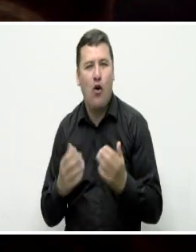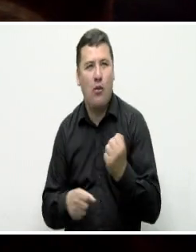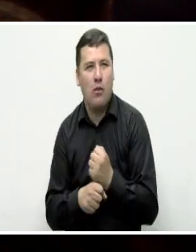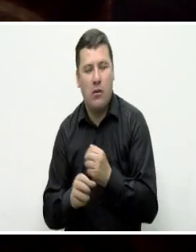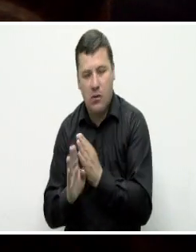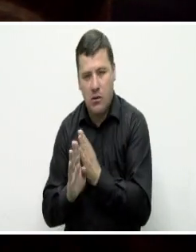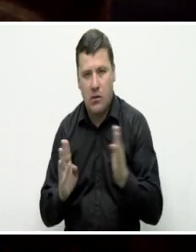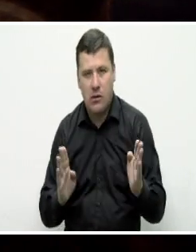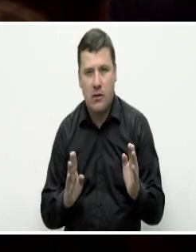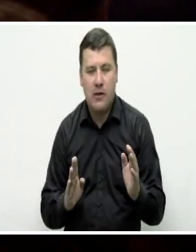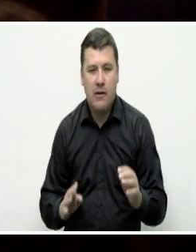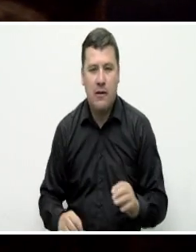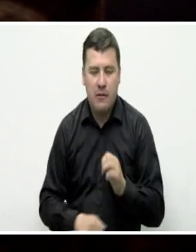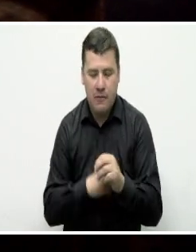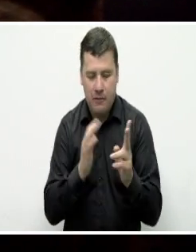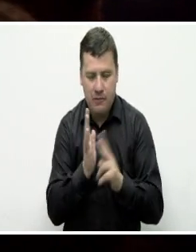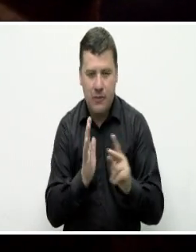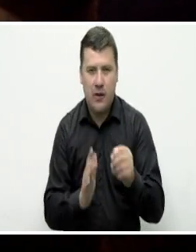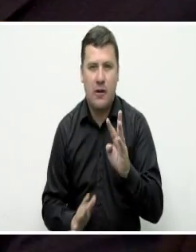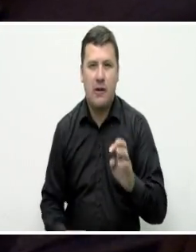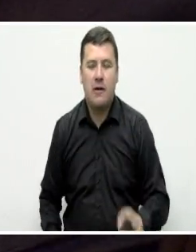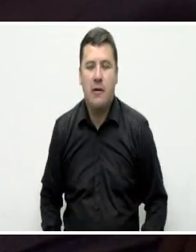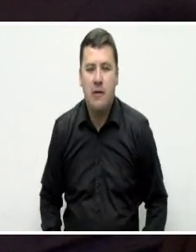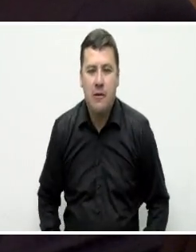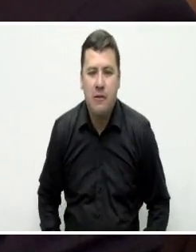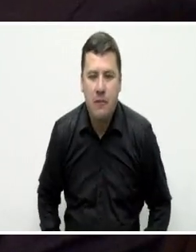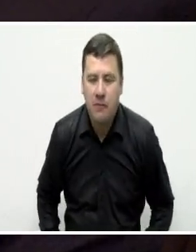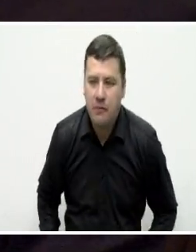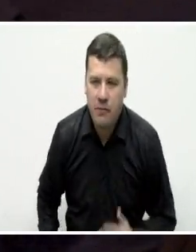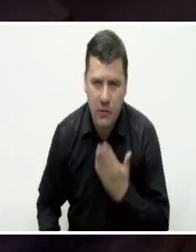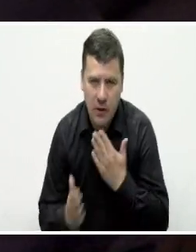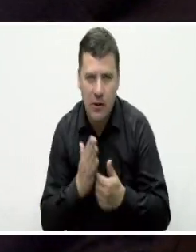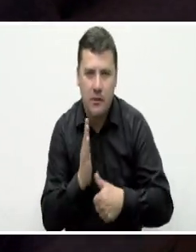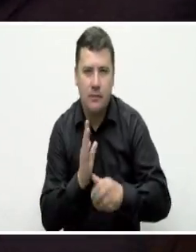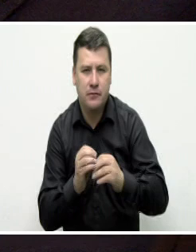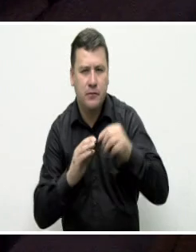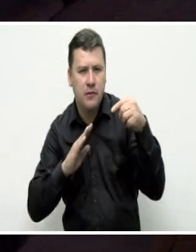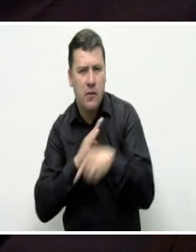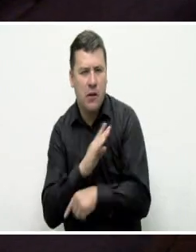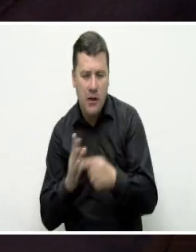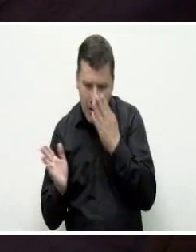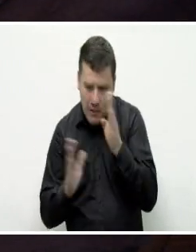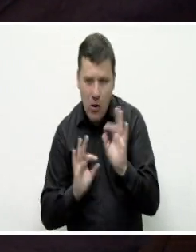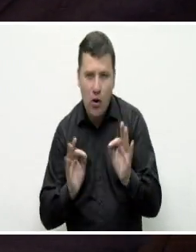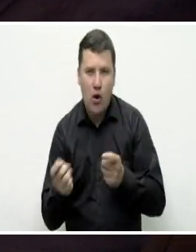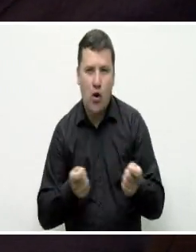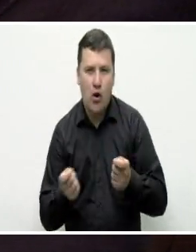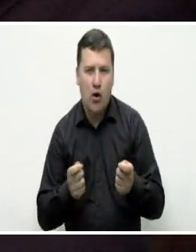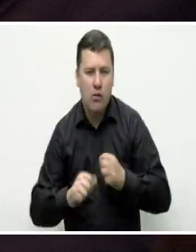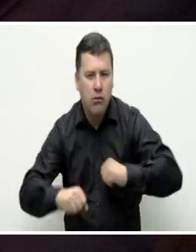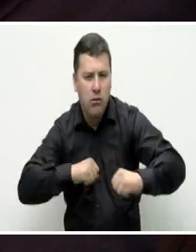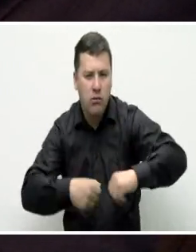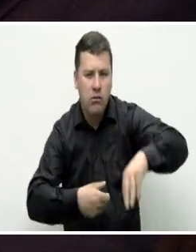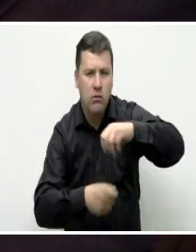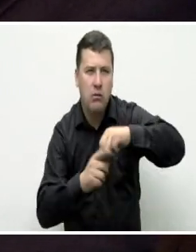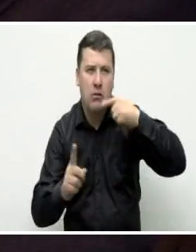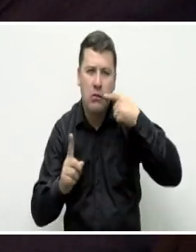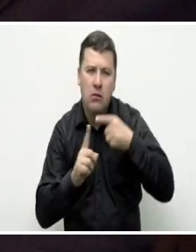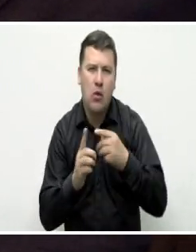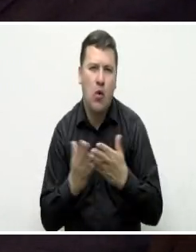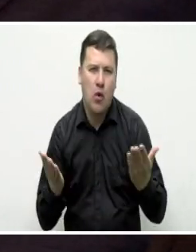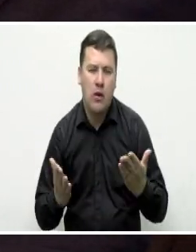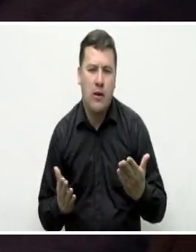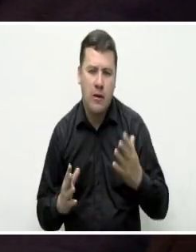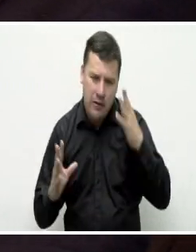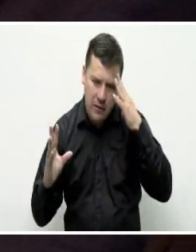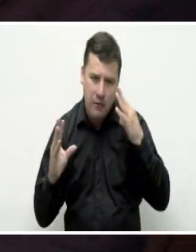lo largo de este 2018. Señor registrador, muchas gracias. Profundizamos la planeación y control del desempeño mediante